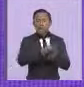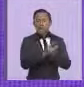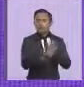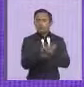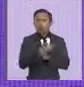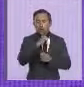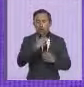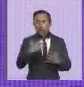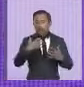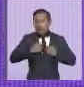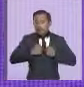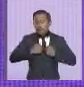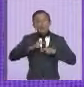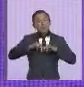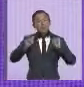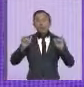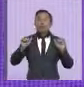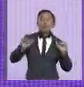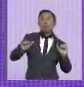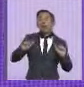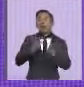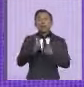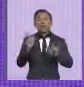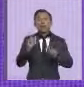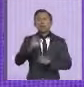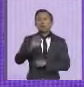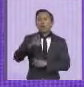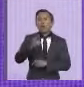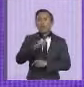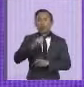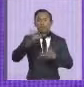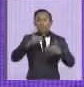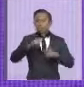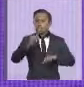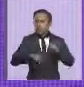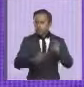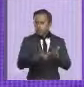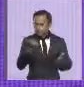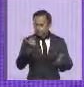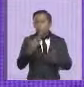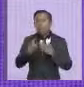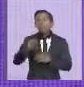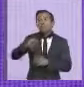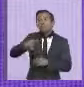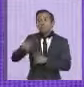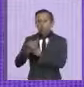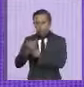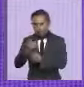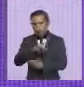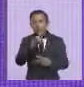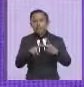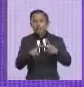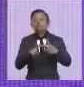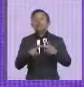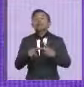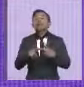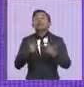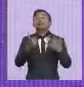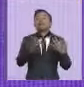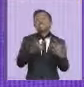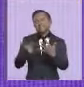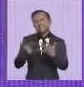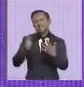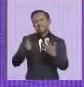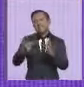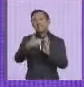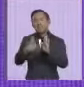autónomo. No más ministerios públicos de consigna. 2, la 7 de 7 será obligatoria. No declarar